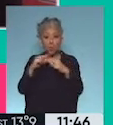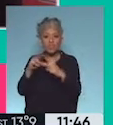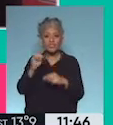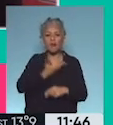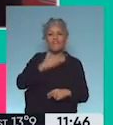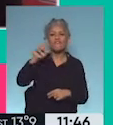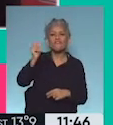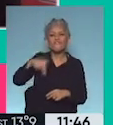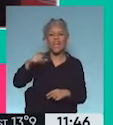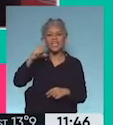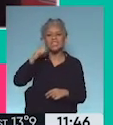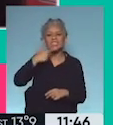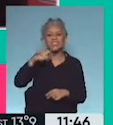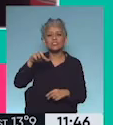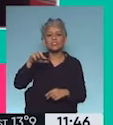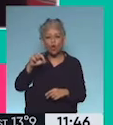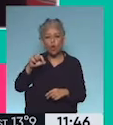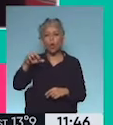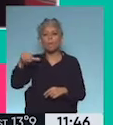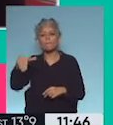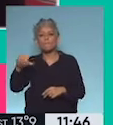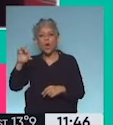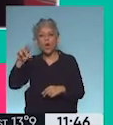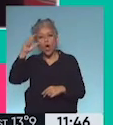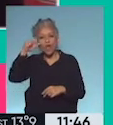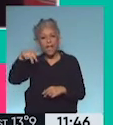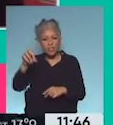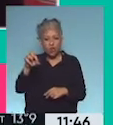Moreno, Perito en Límites,